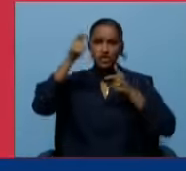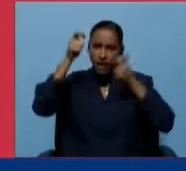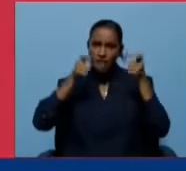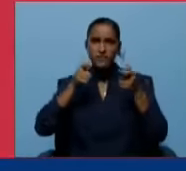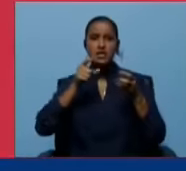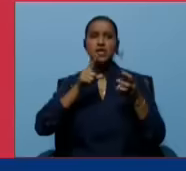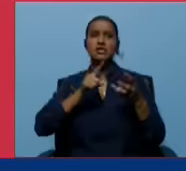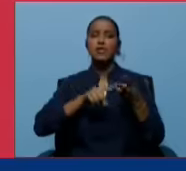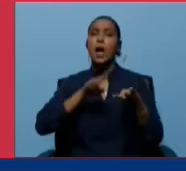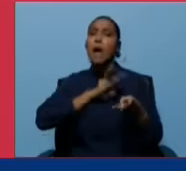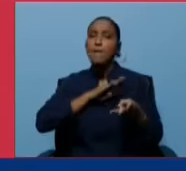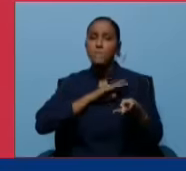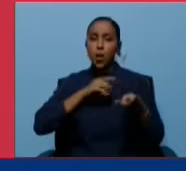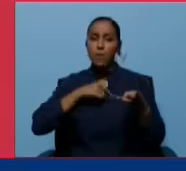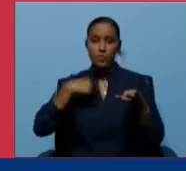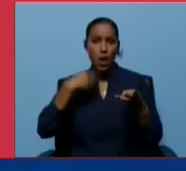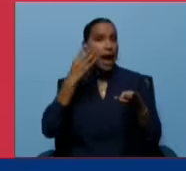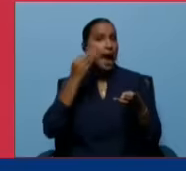raíces.